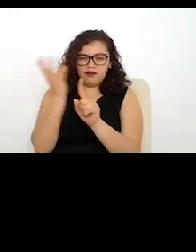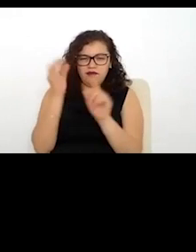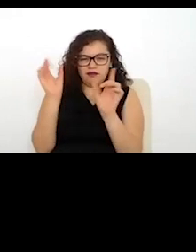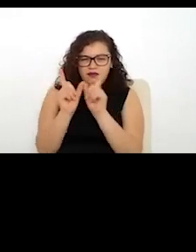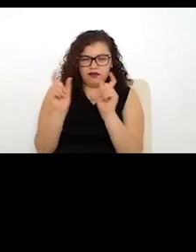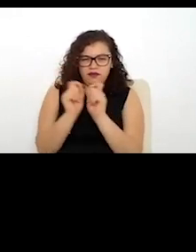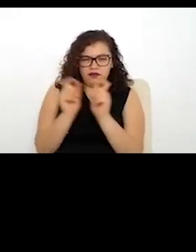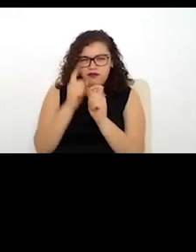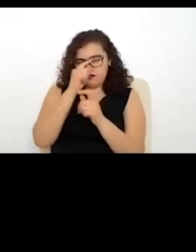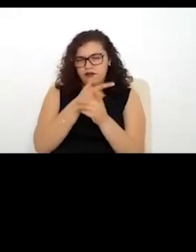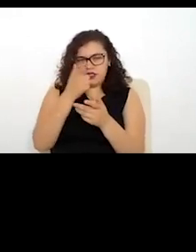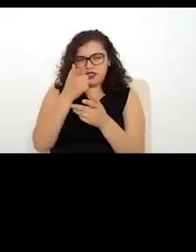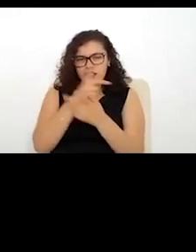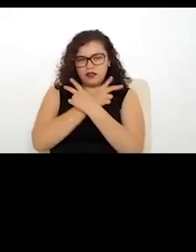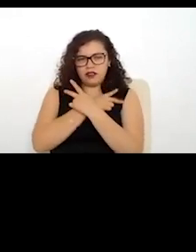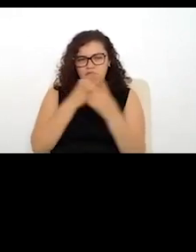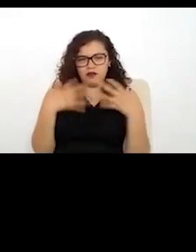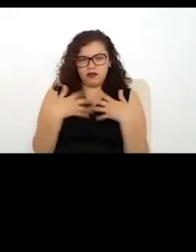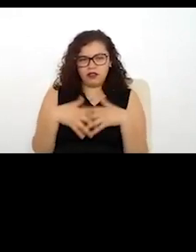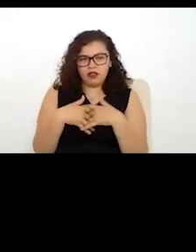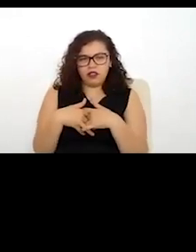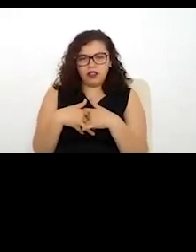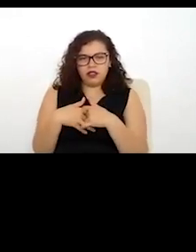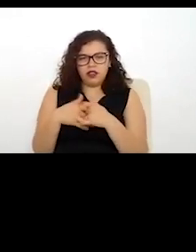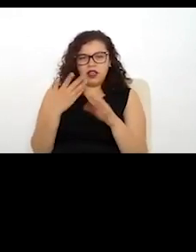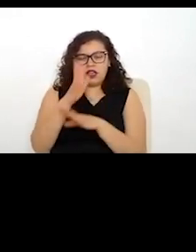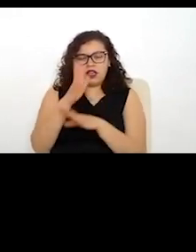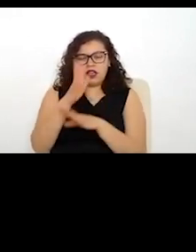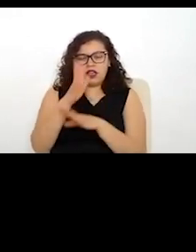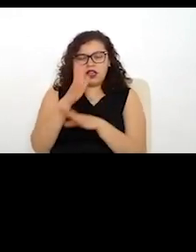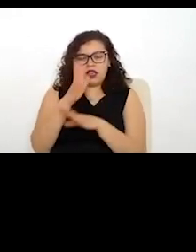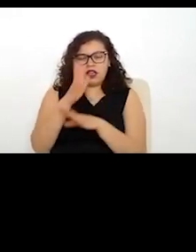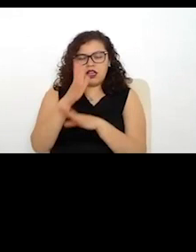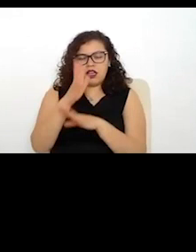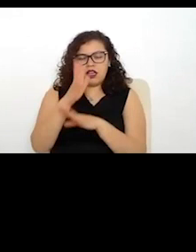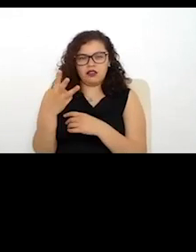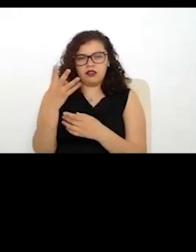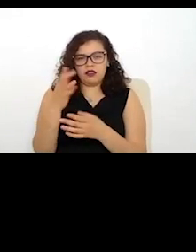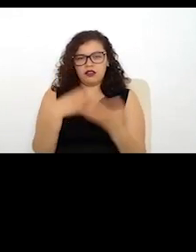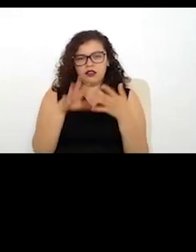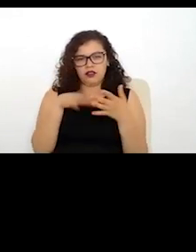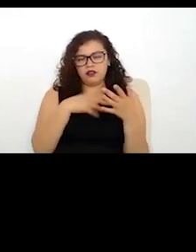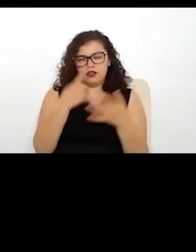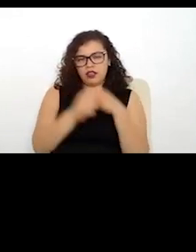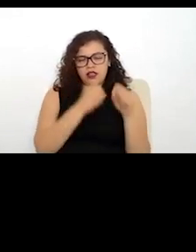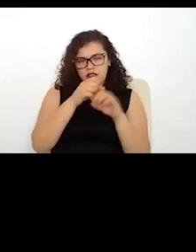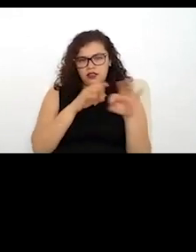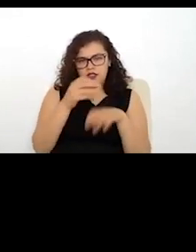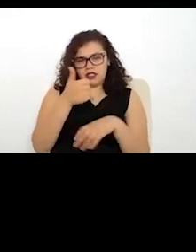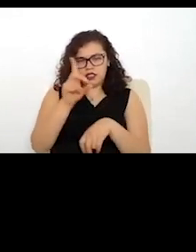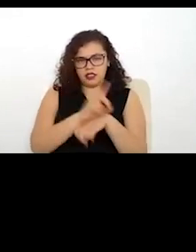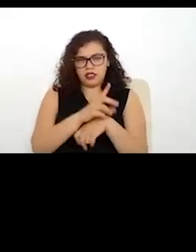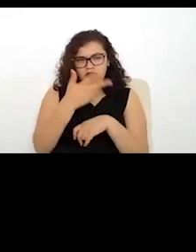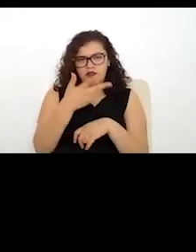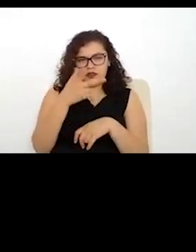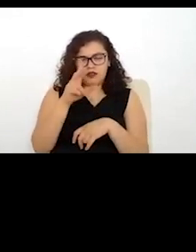vacaciones. Antes del 2023, pues teníamos la tabla que conocen, que es el primer año de labores, 6 días, el segundo 8